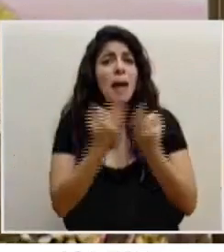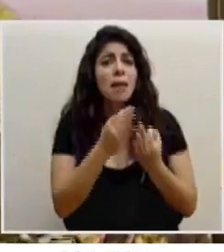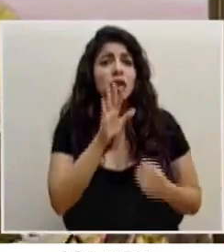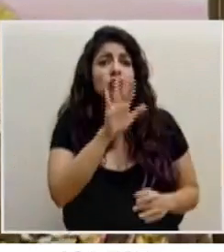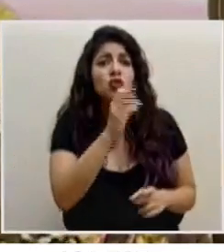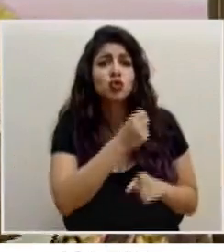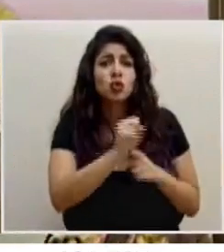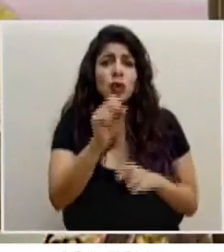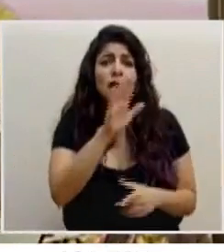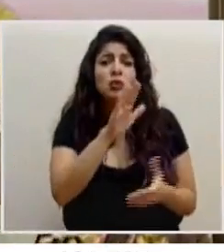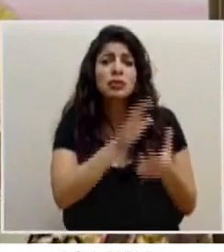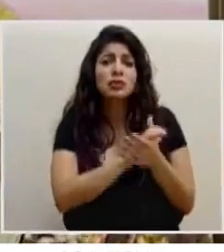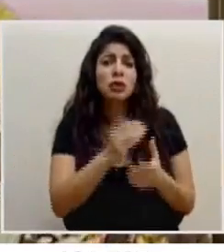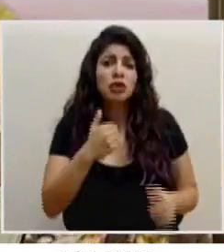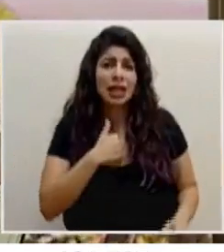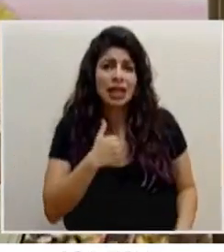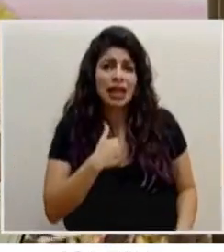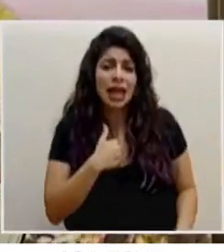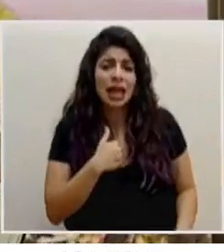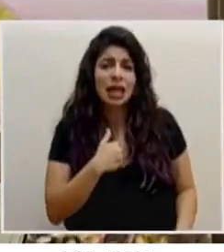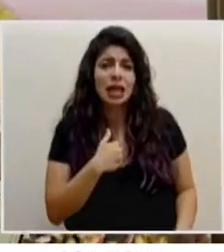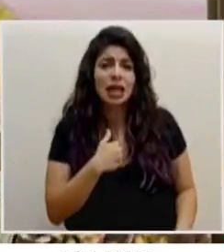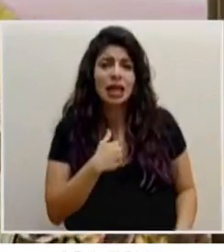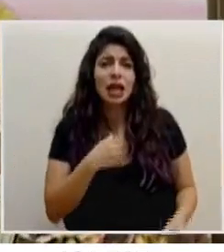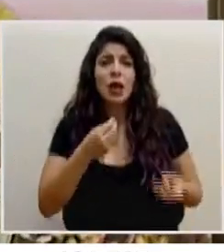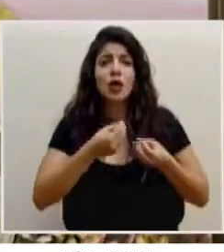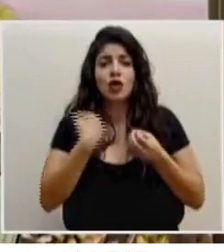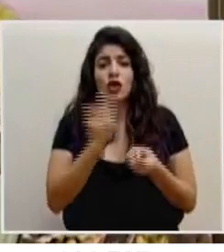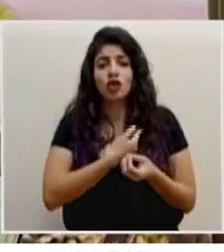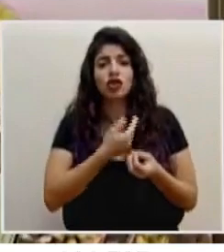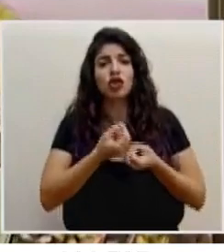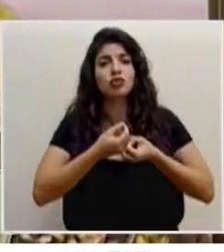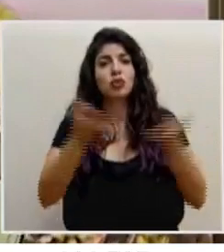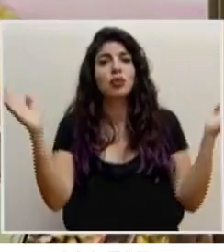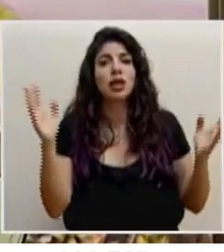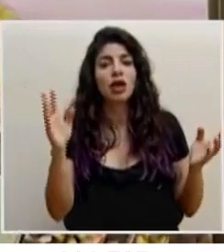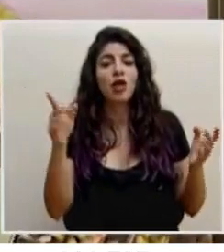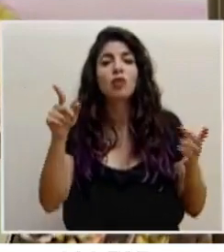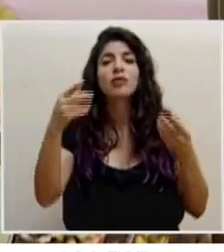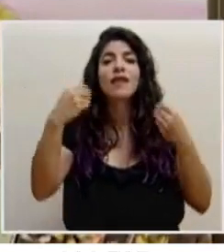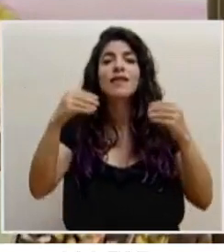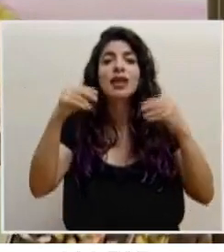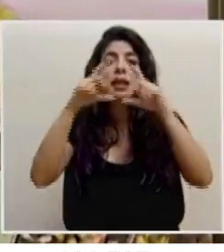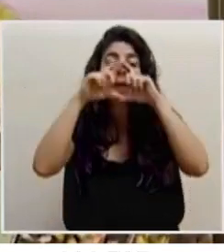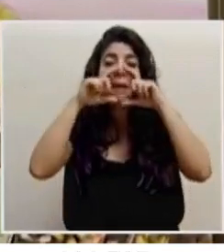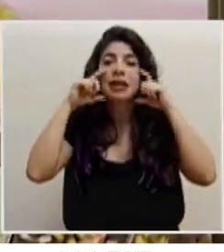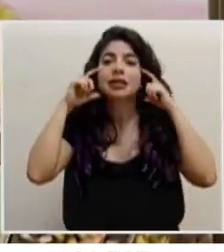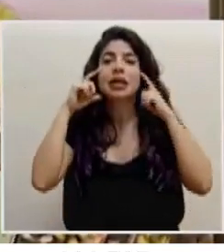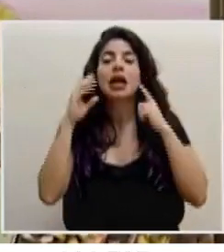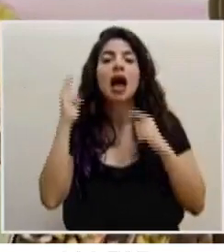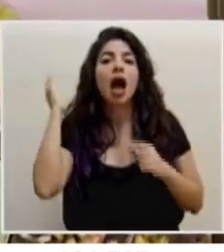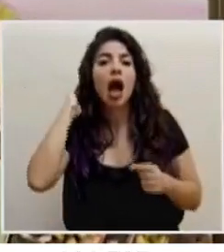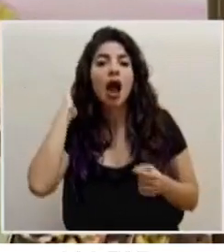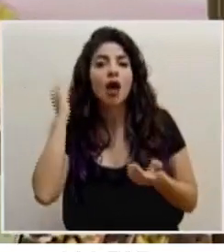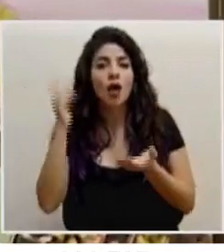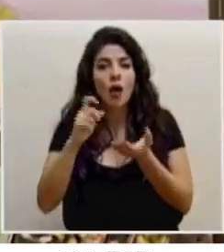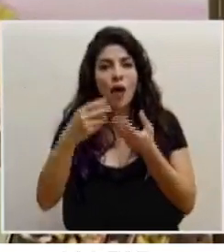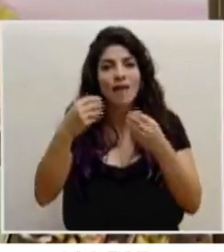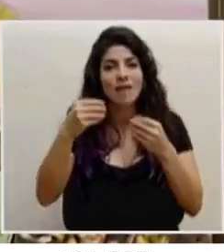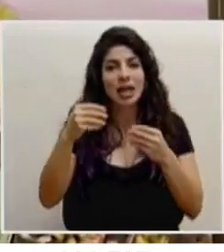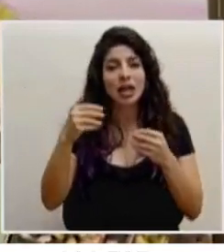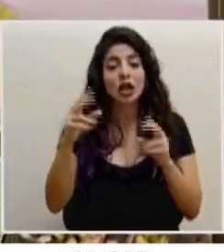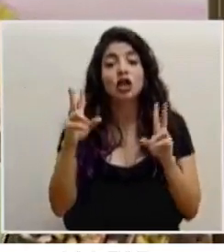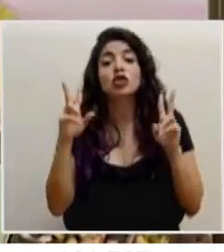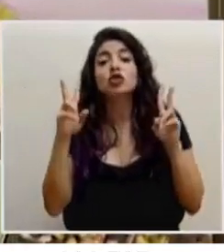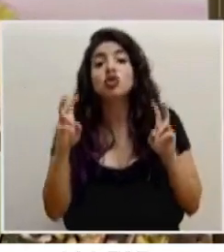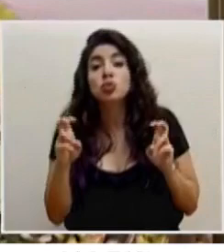su suegra y su esposa, que publicamos nosotros, donde se vendía mascarillas, alcohol en gel,